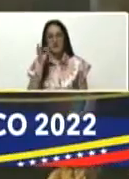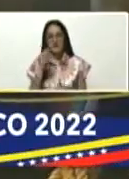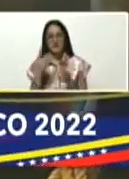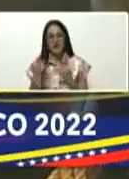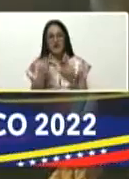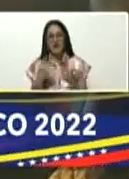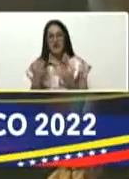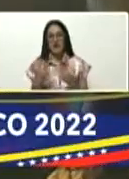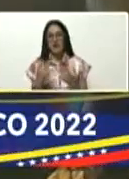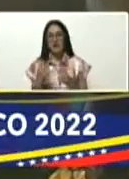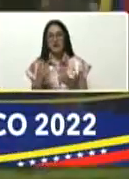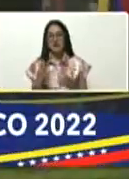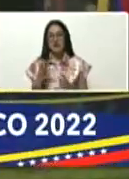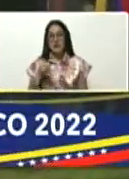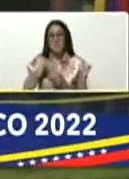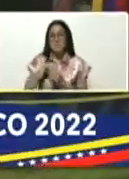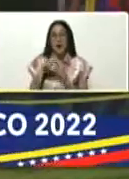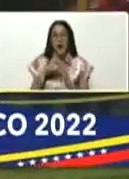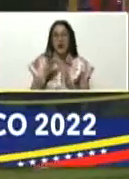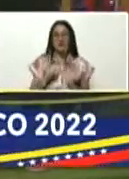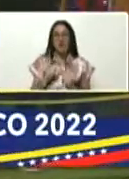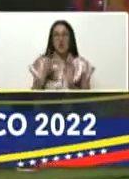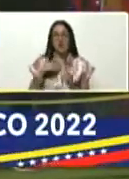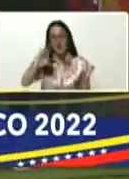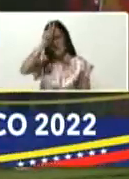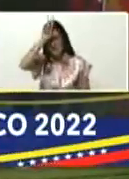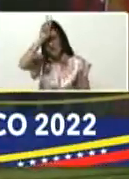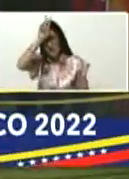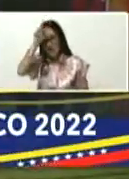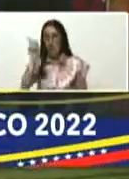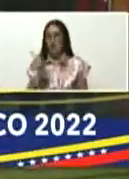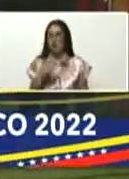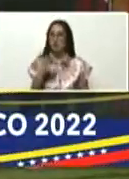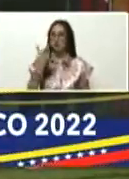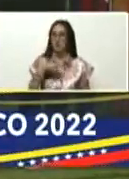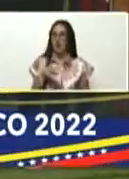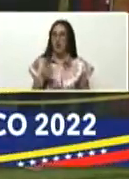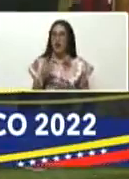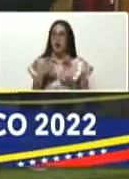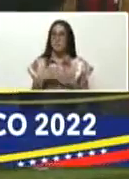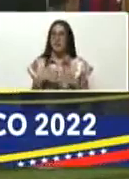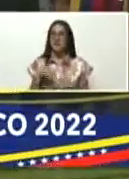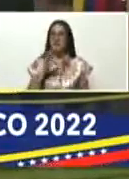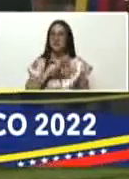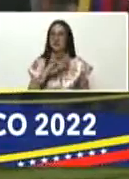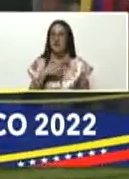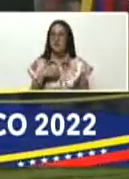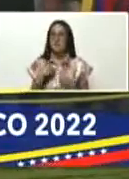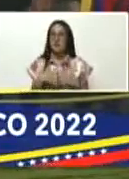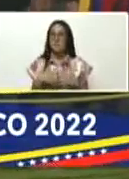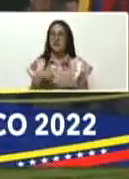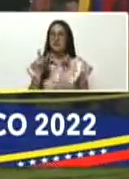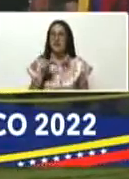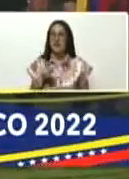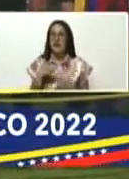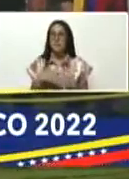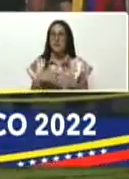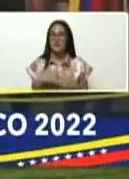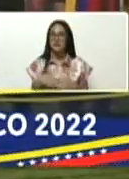nos sacaron de la casa. No somos bachaqueros, somos empresas sociales. Mi empresa es Empresa